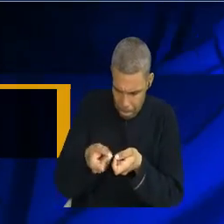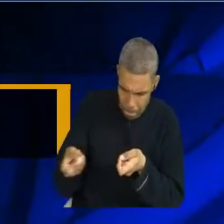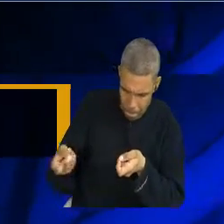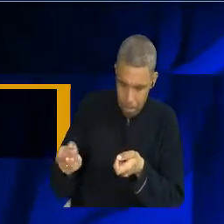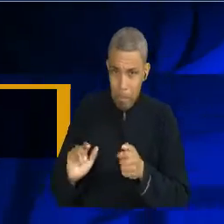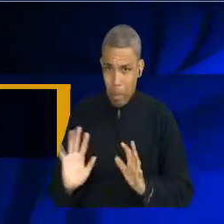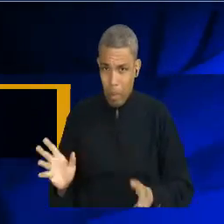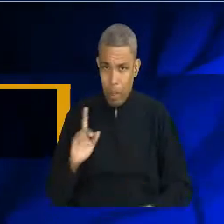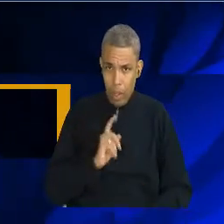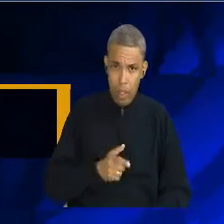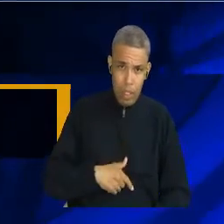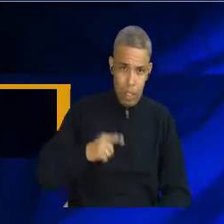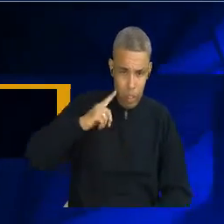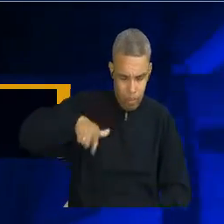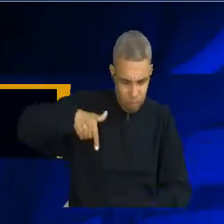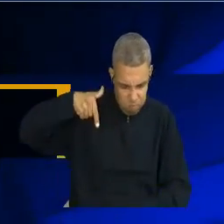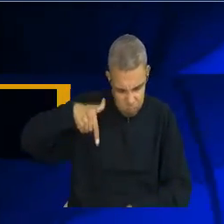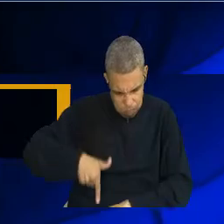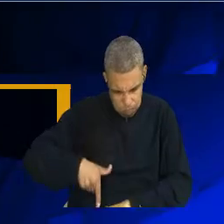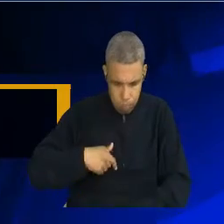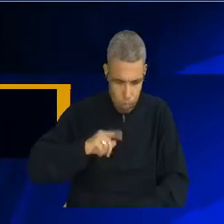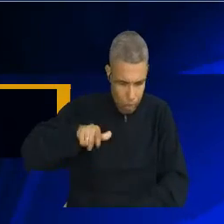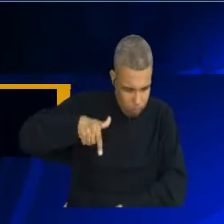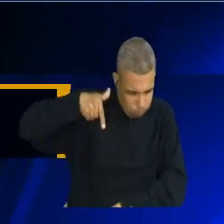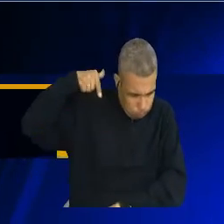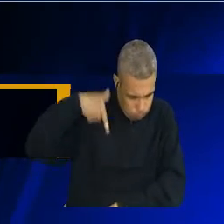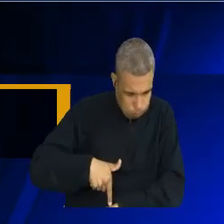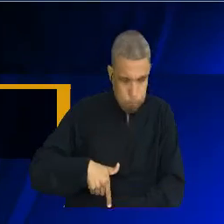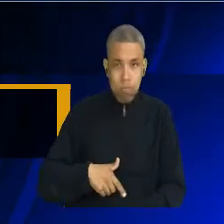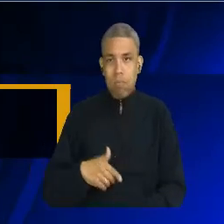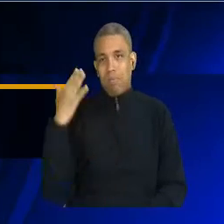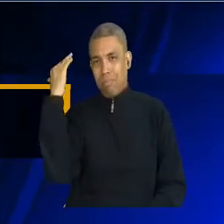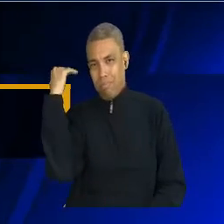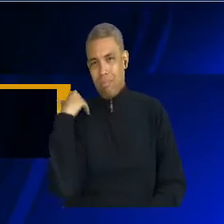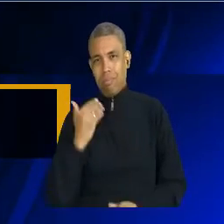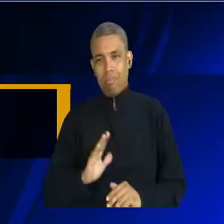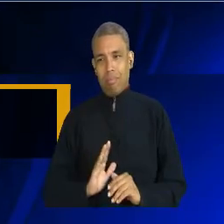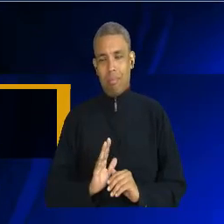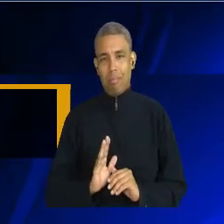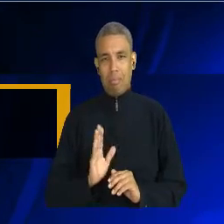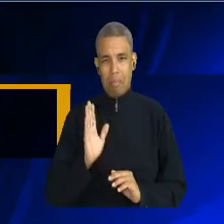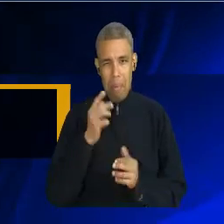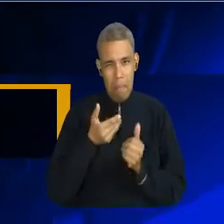partir del primero de abril o de la primera semana de abril, sin embargo, pues por esas dificultades que se tuvo